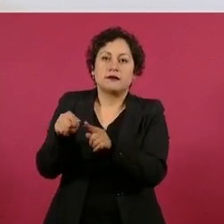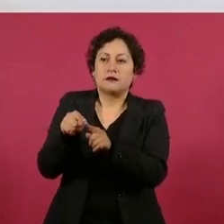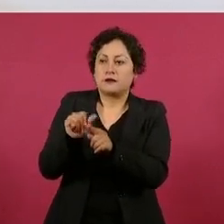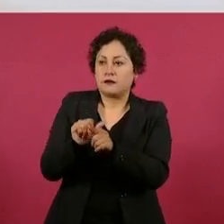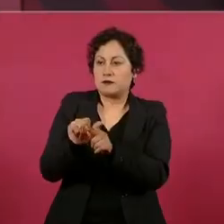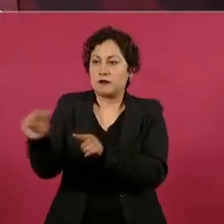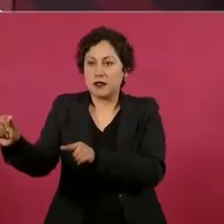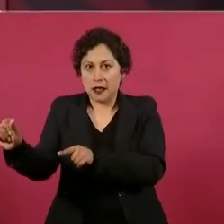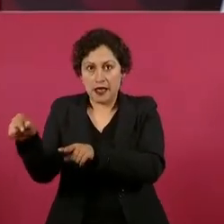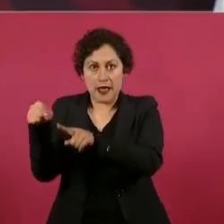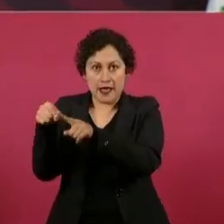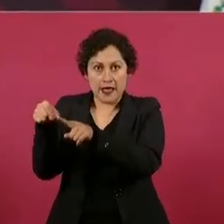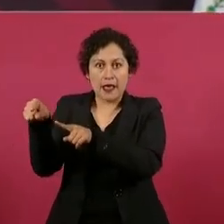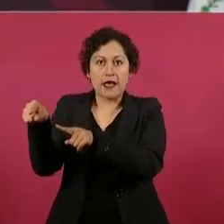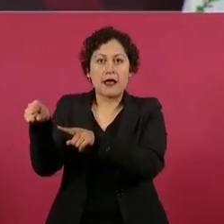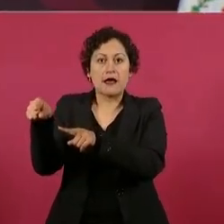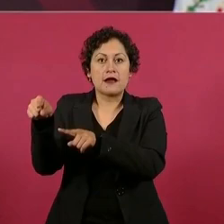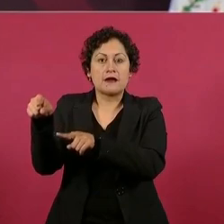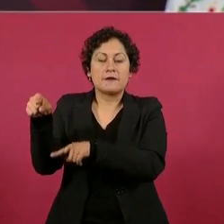al aeropuerto